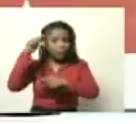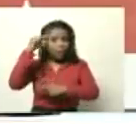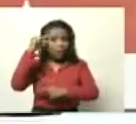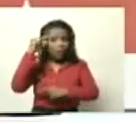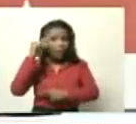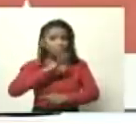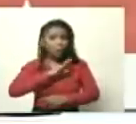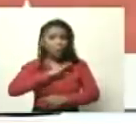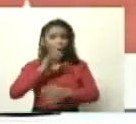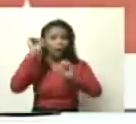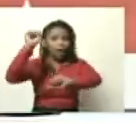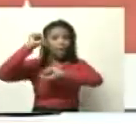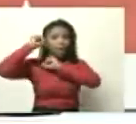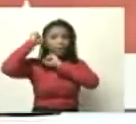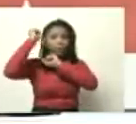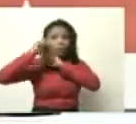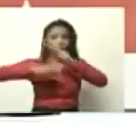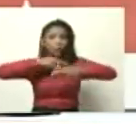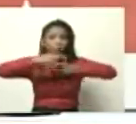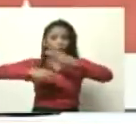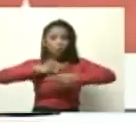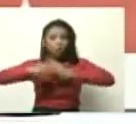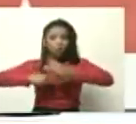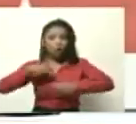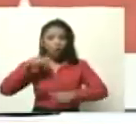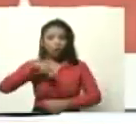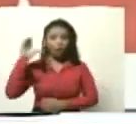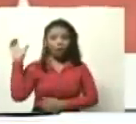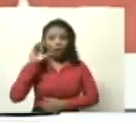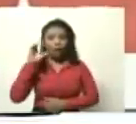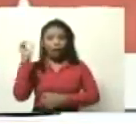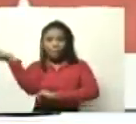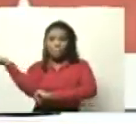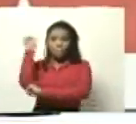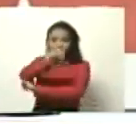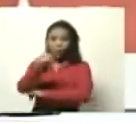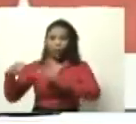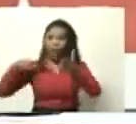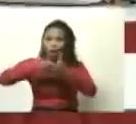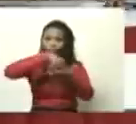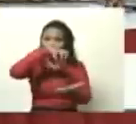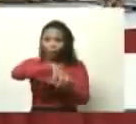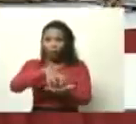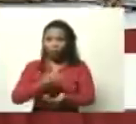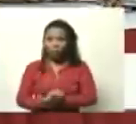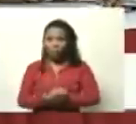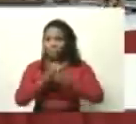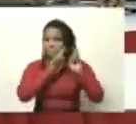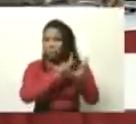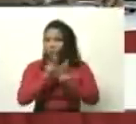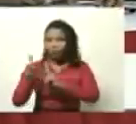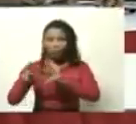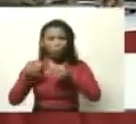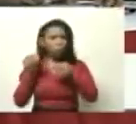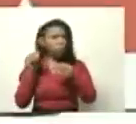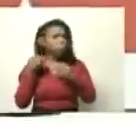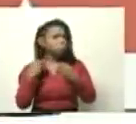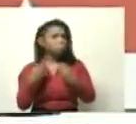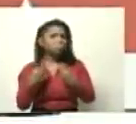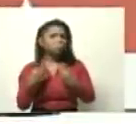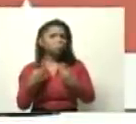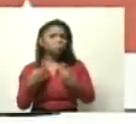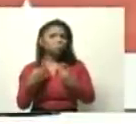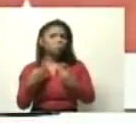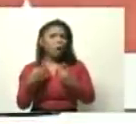de la victoria revolucionaria en Caracas, la derrota del golpe de Estado planificado por